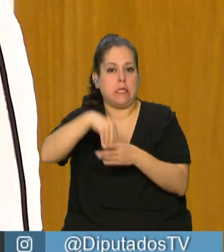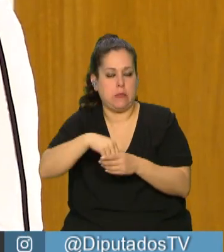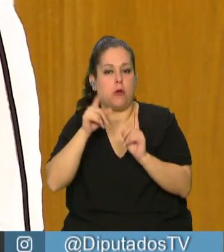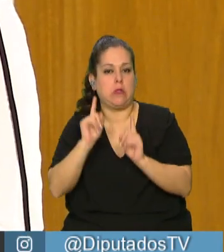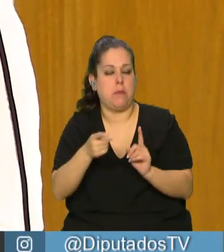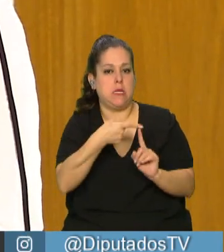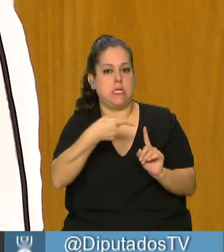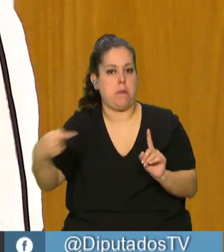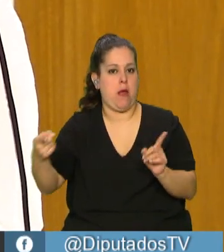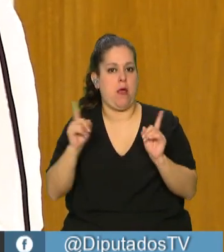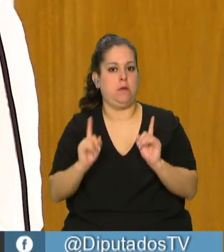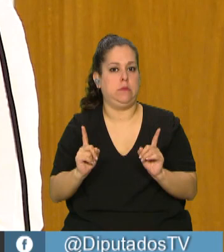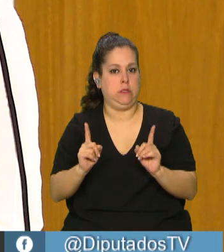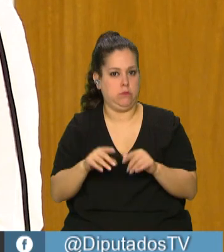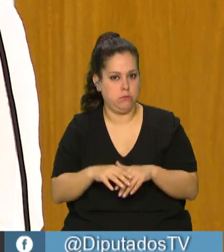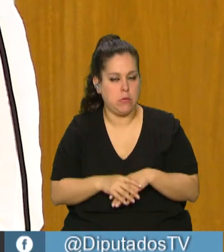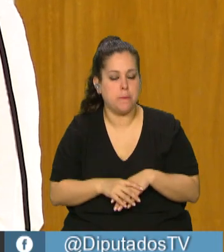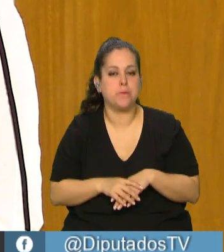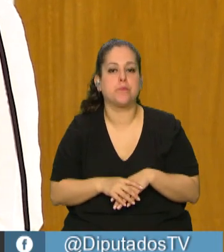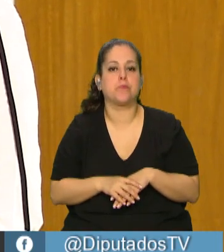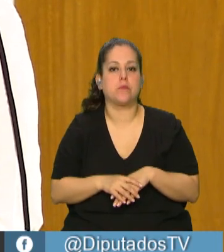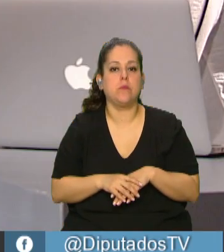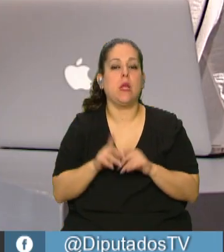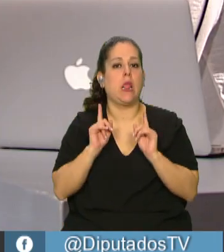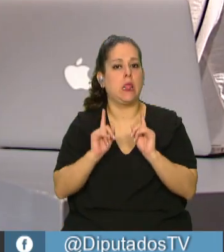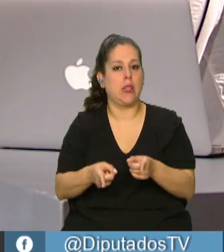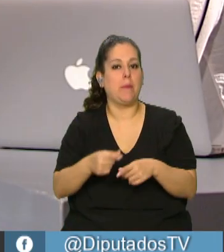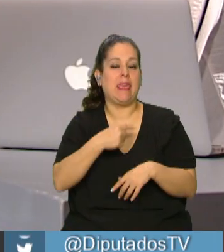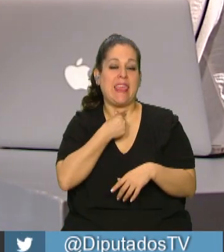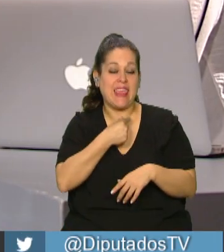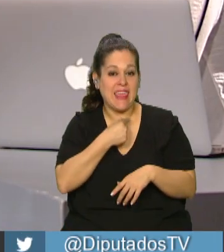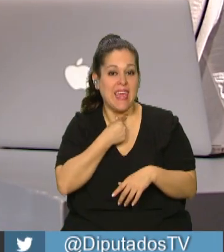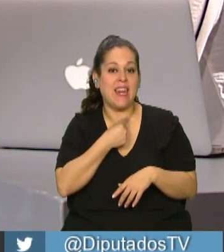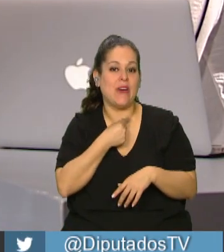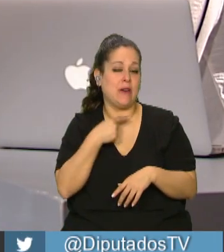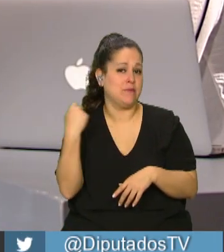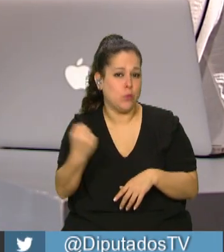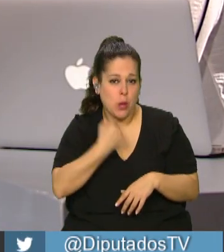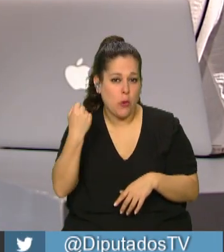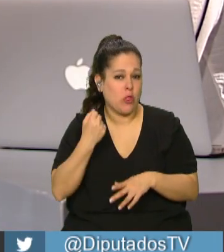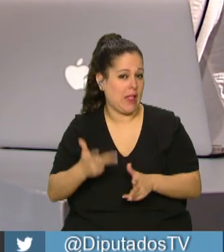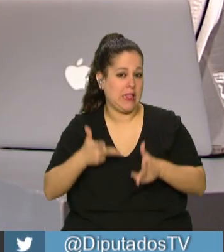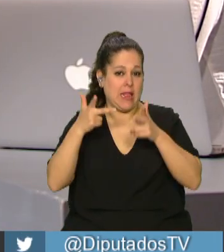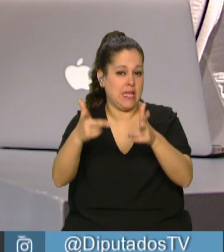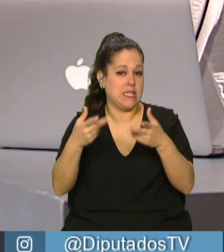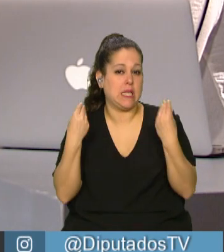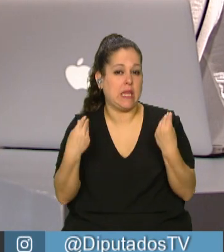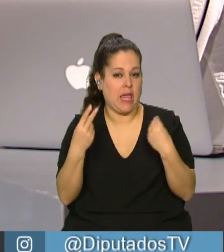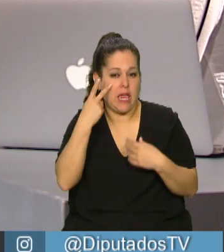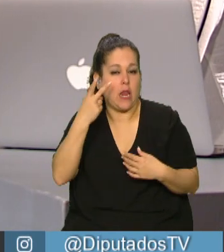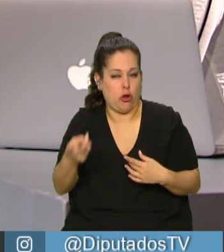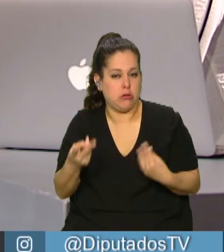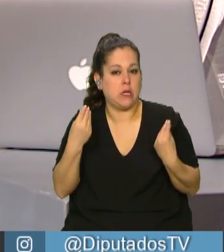contenido. Y también quiero hacer referencia, que es importante destacar,